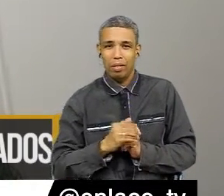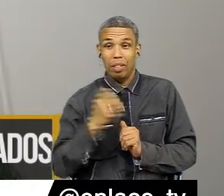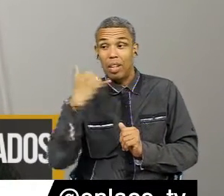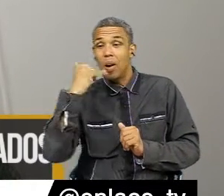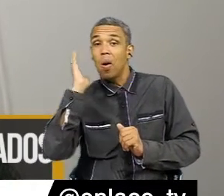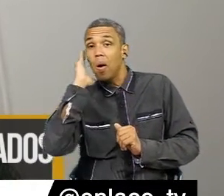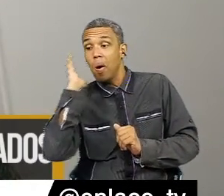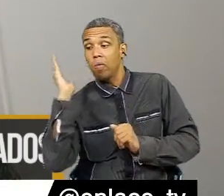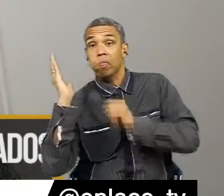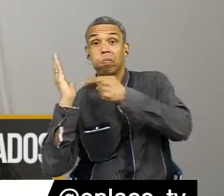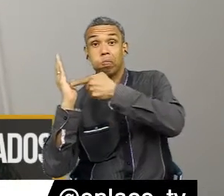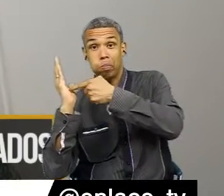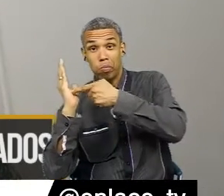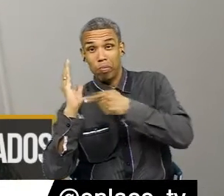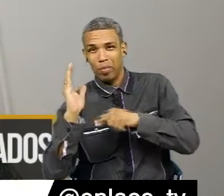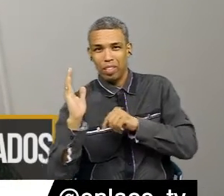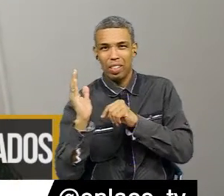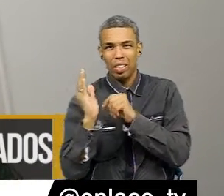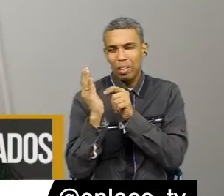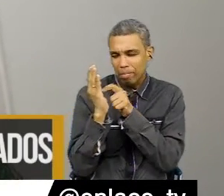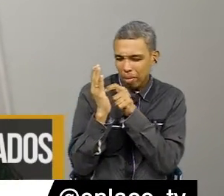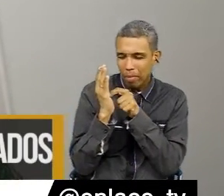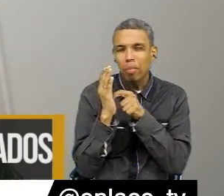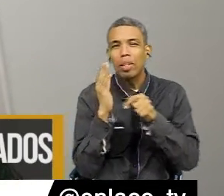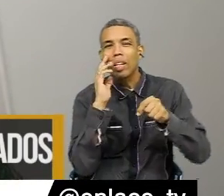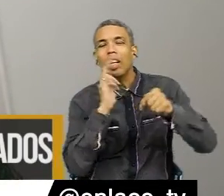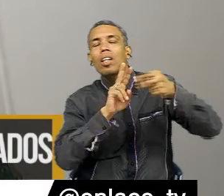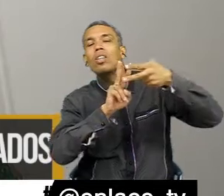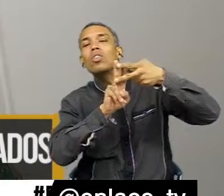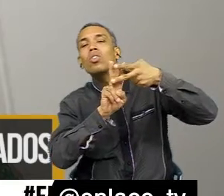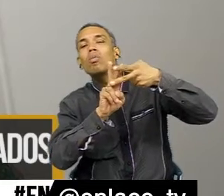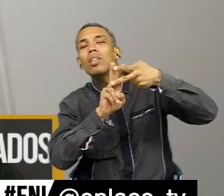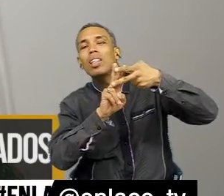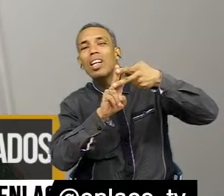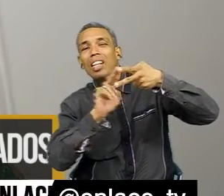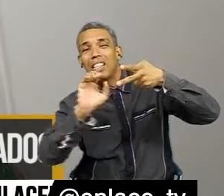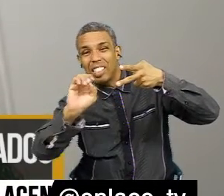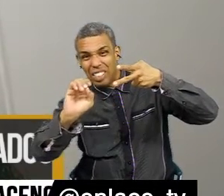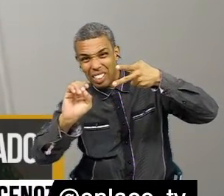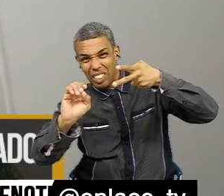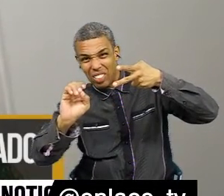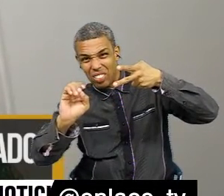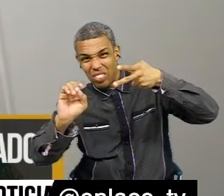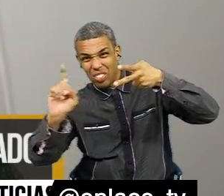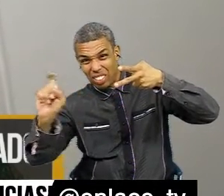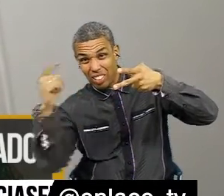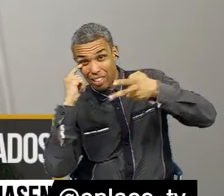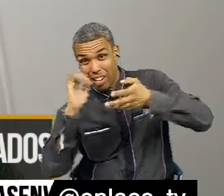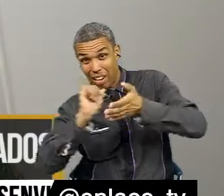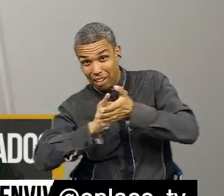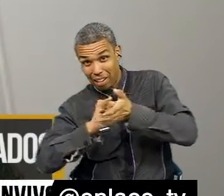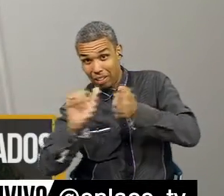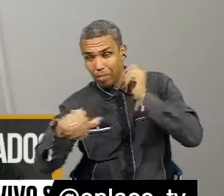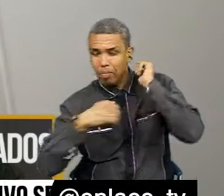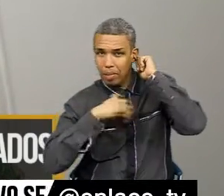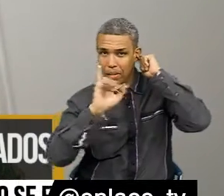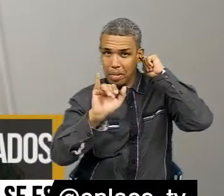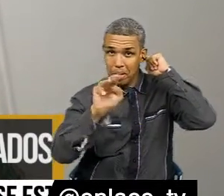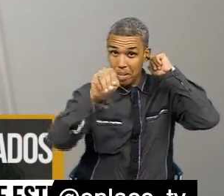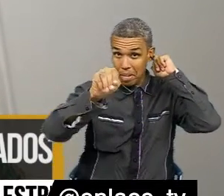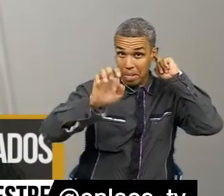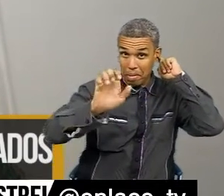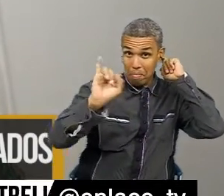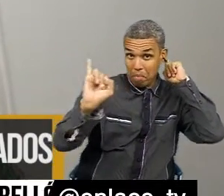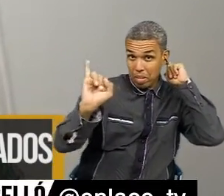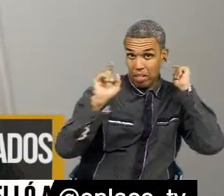operadores, estamos ubicando precisamente pues a estas víctimas. Para el día de hoy, pues ubicamos a esta